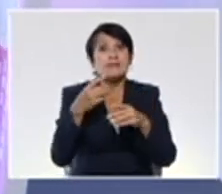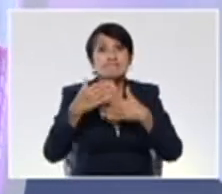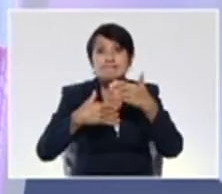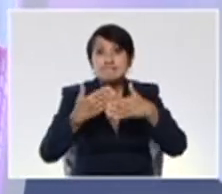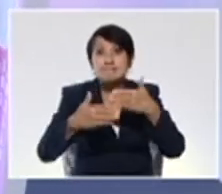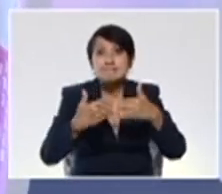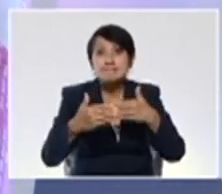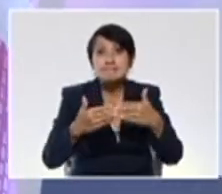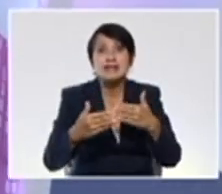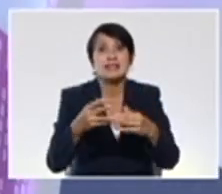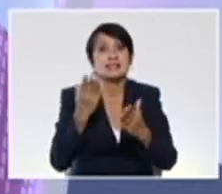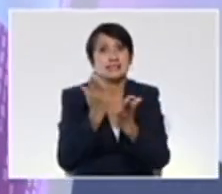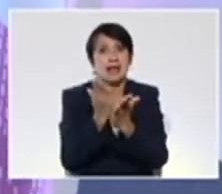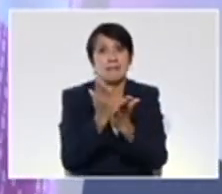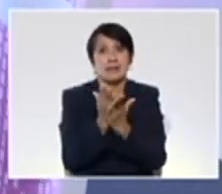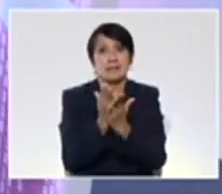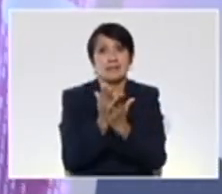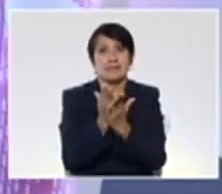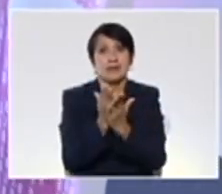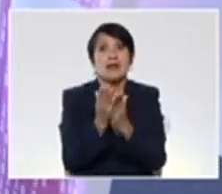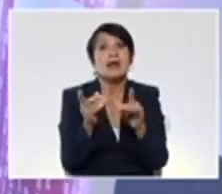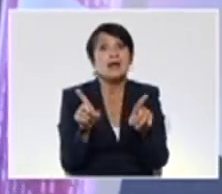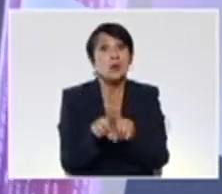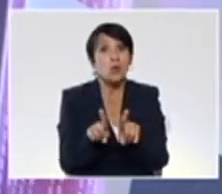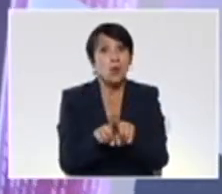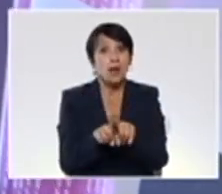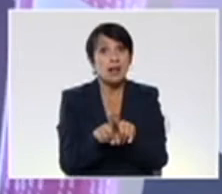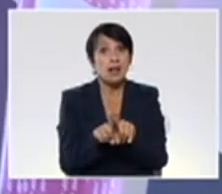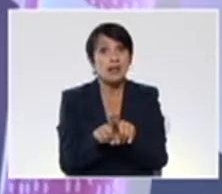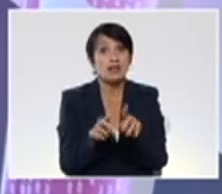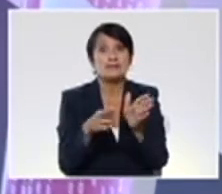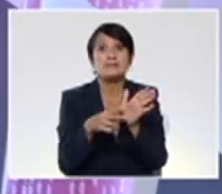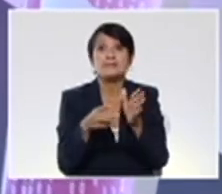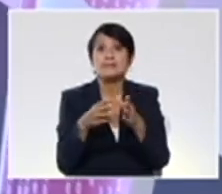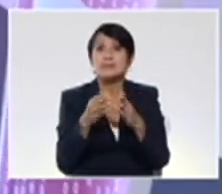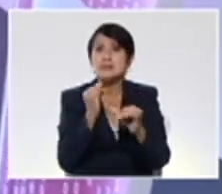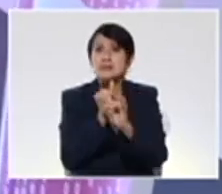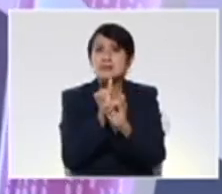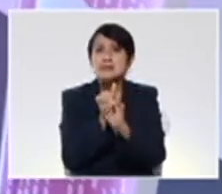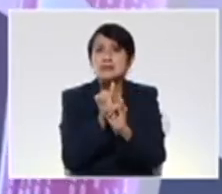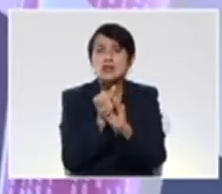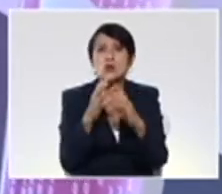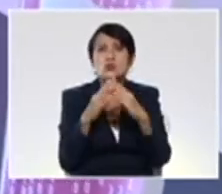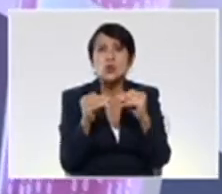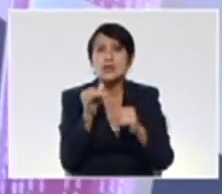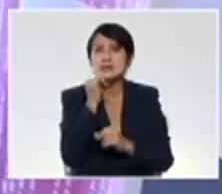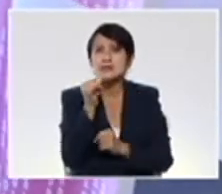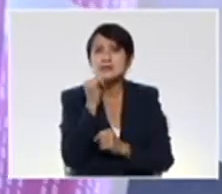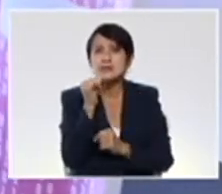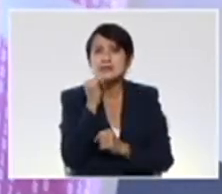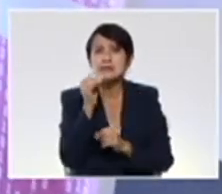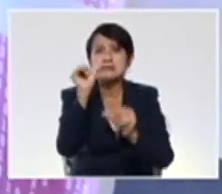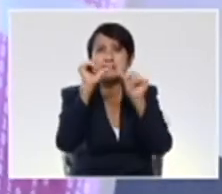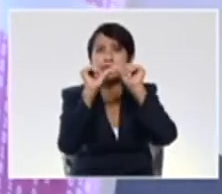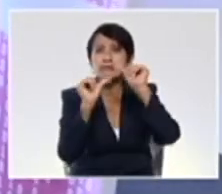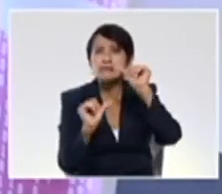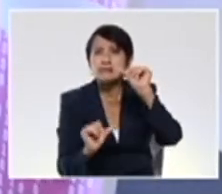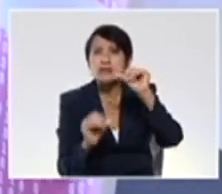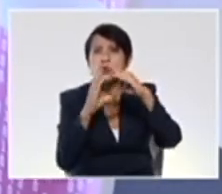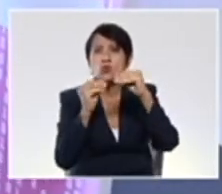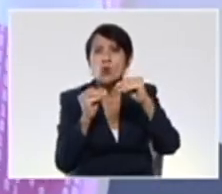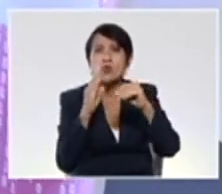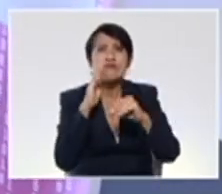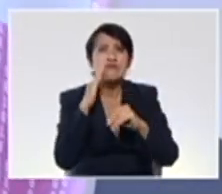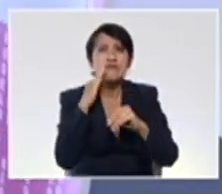de nuestra cotidianidad. Por eso también puedo recomendarles que se enteren de todas las noticias que generamos en Twitter, Instagram